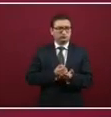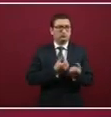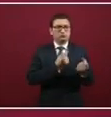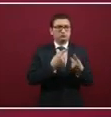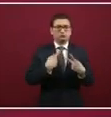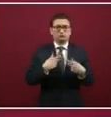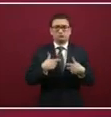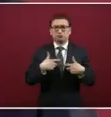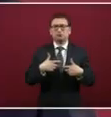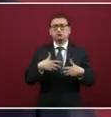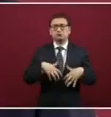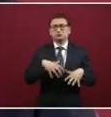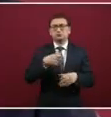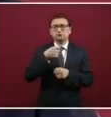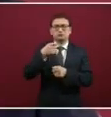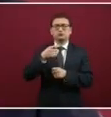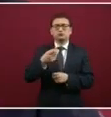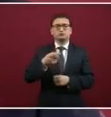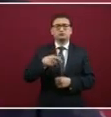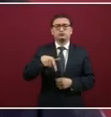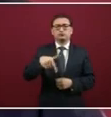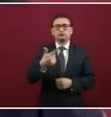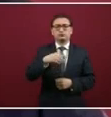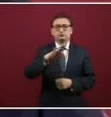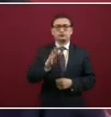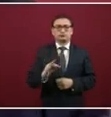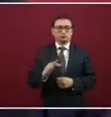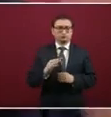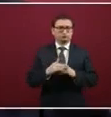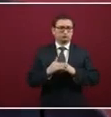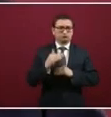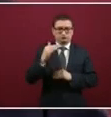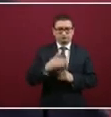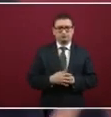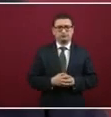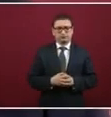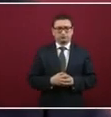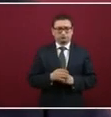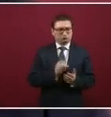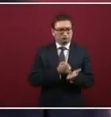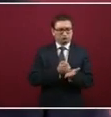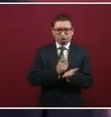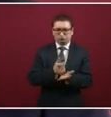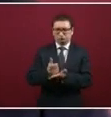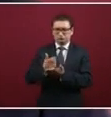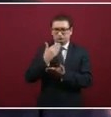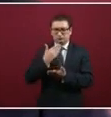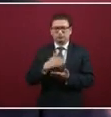impuestos, 12% más con relación al año pasado.